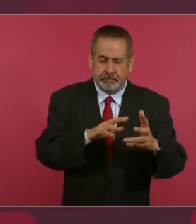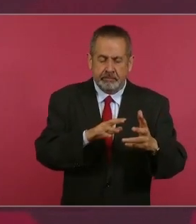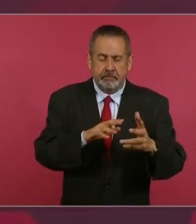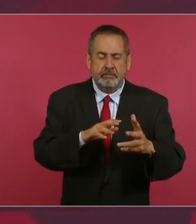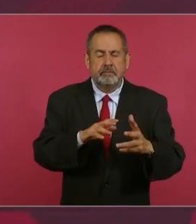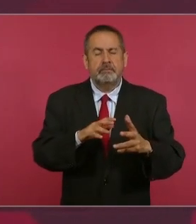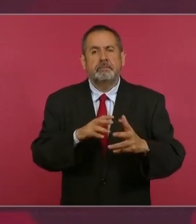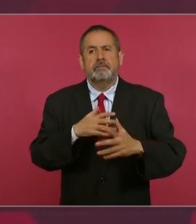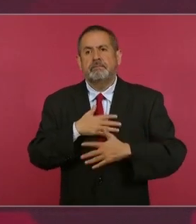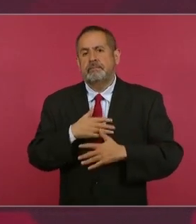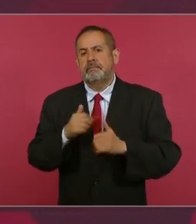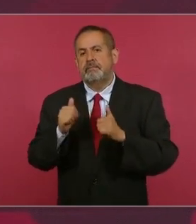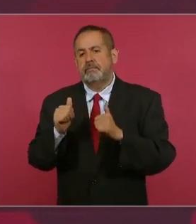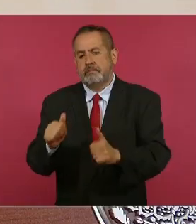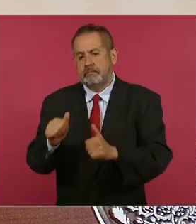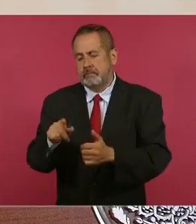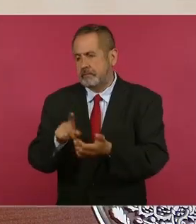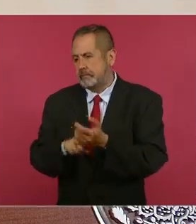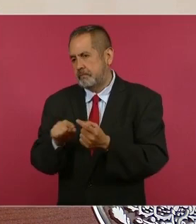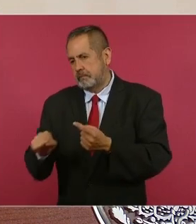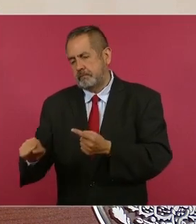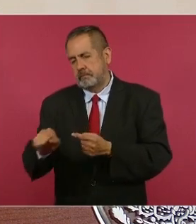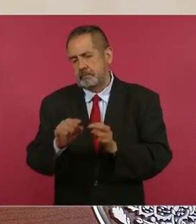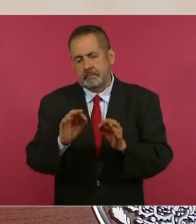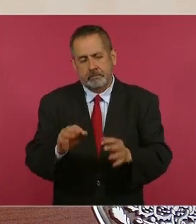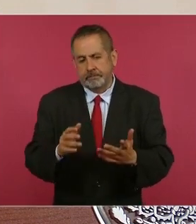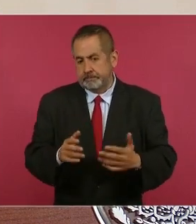pues al parecer todavía